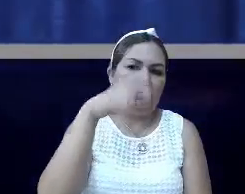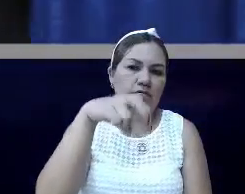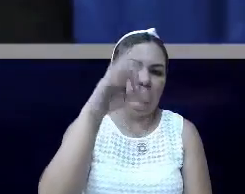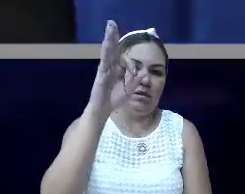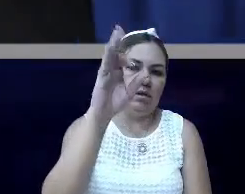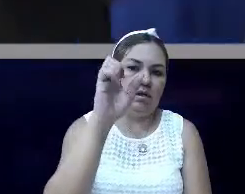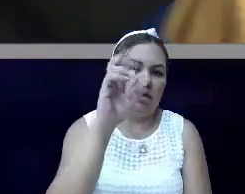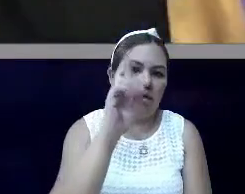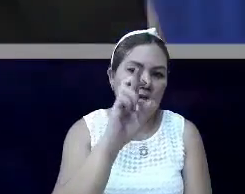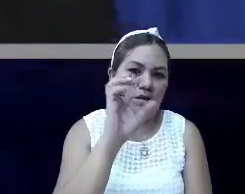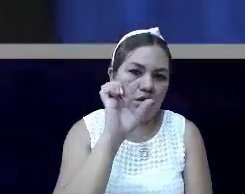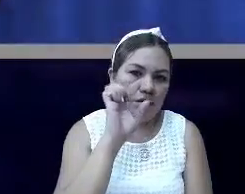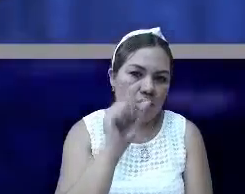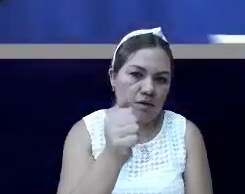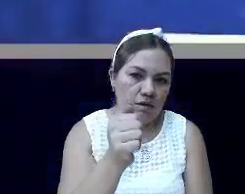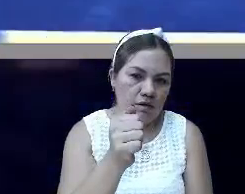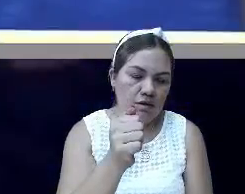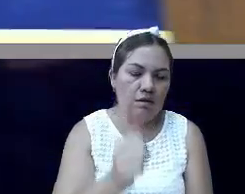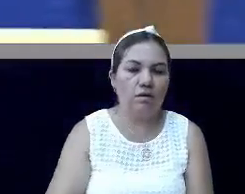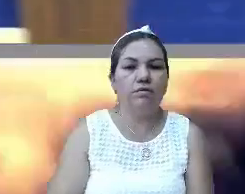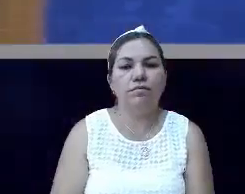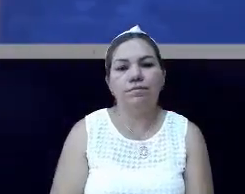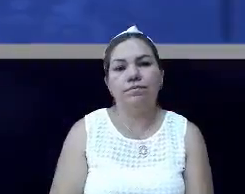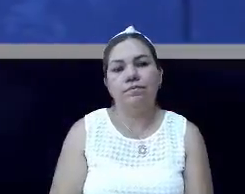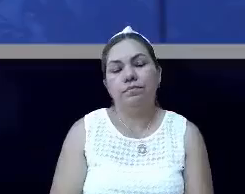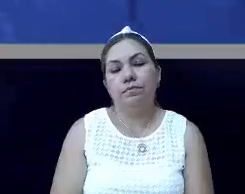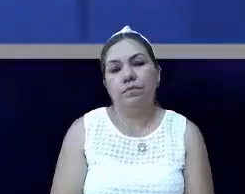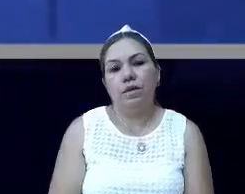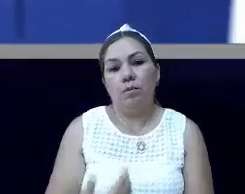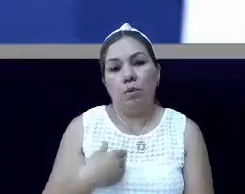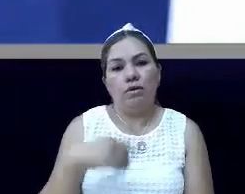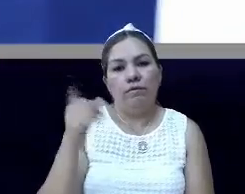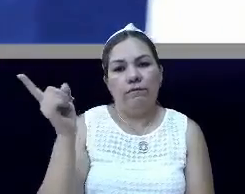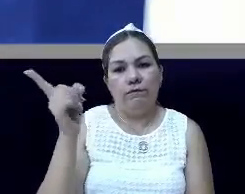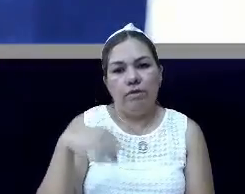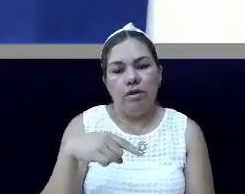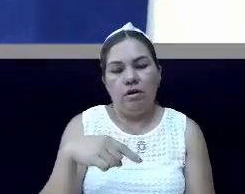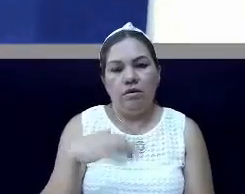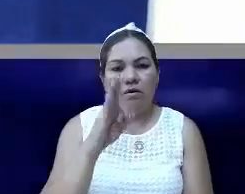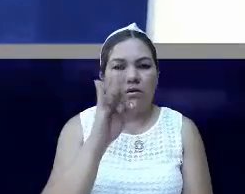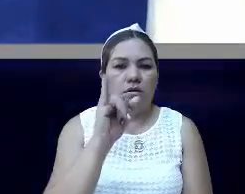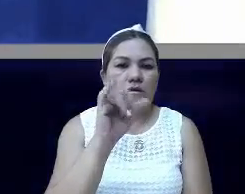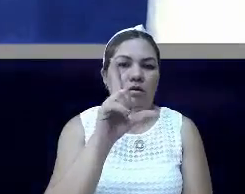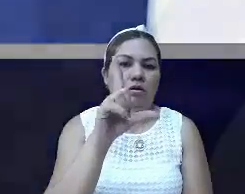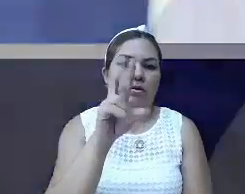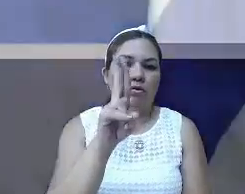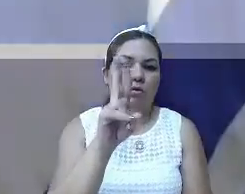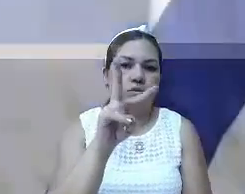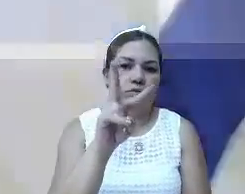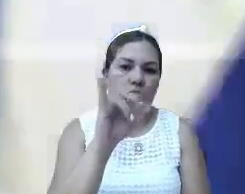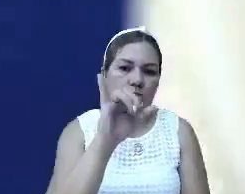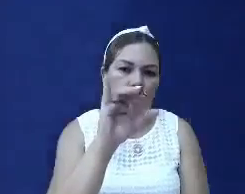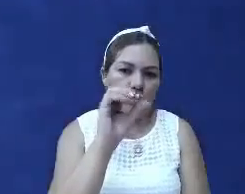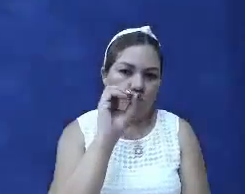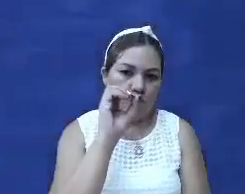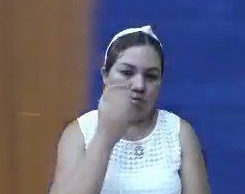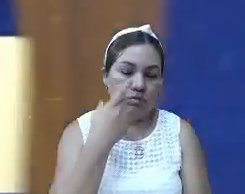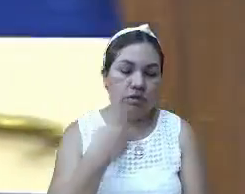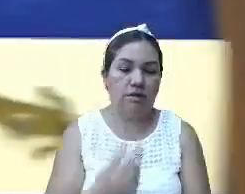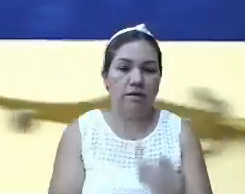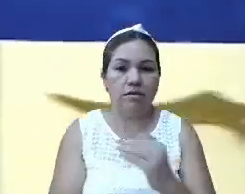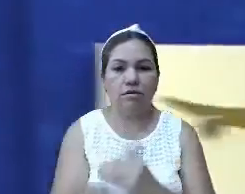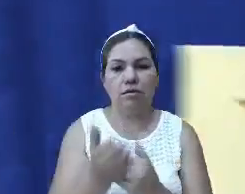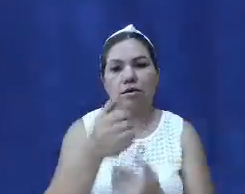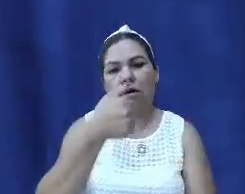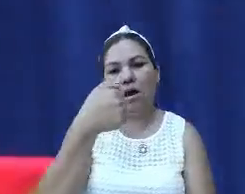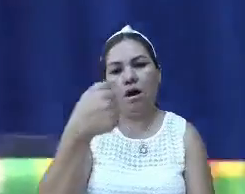preparando el arca? Porque iba a venir un diluvio y se iban a levantar las aguas. ¿Por qué usted tiene